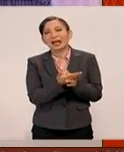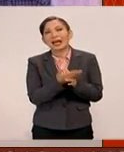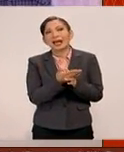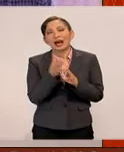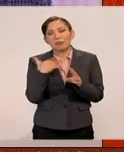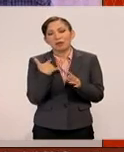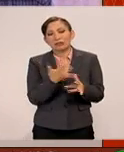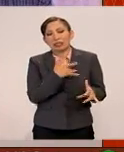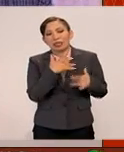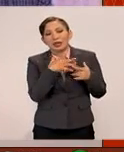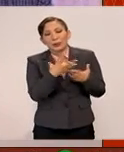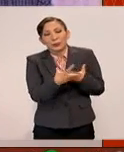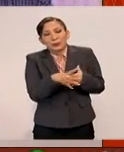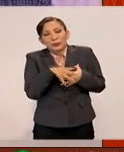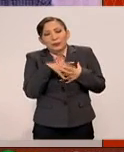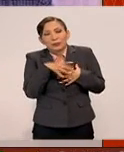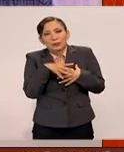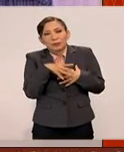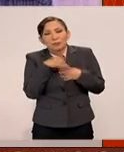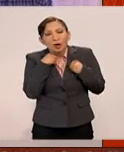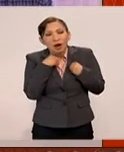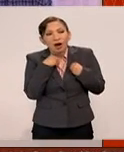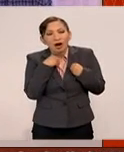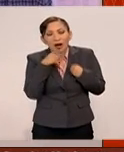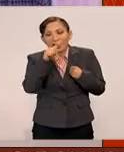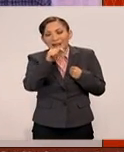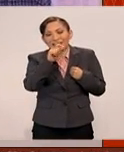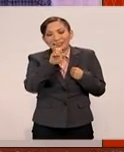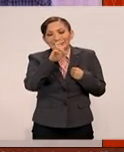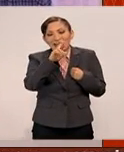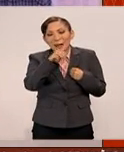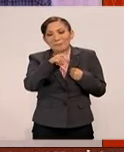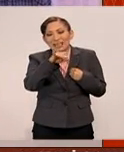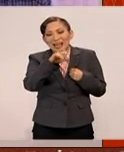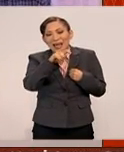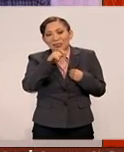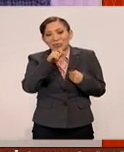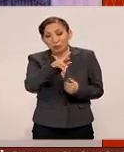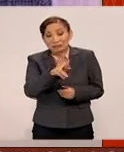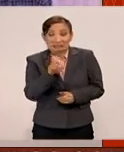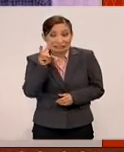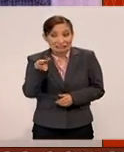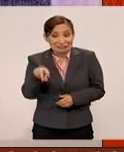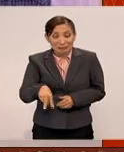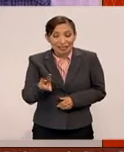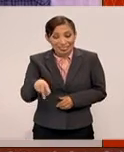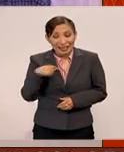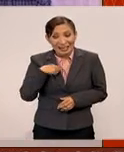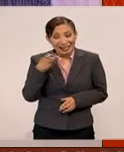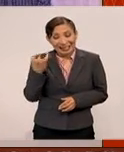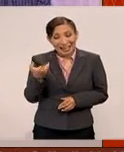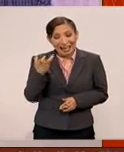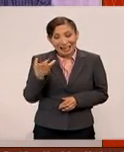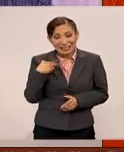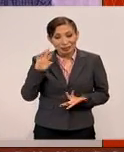la parte que más me inspiró ha sido Terminator. No me digas, pues sí, es sin duda